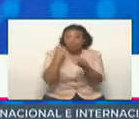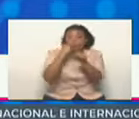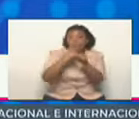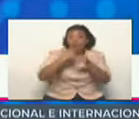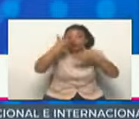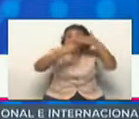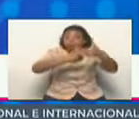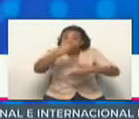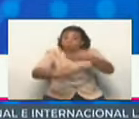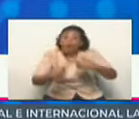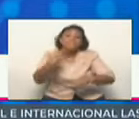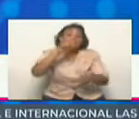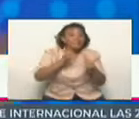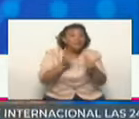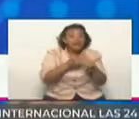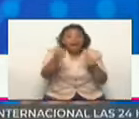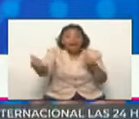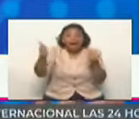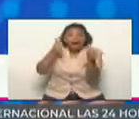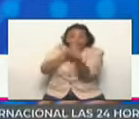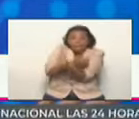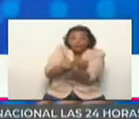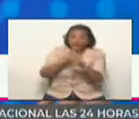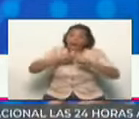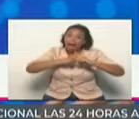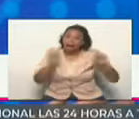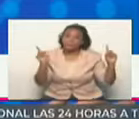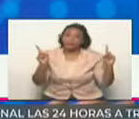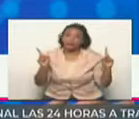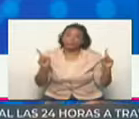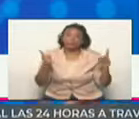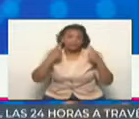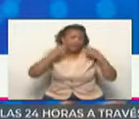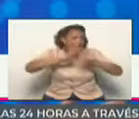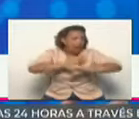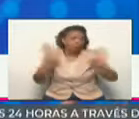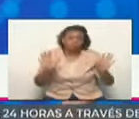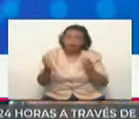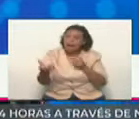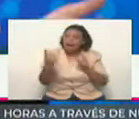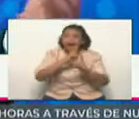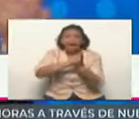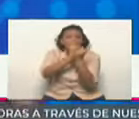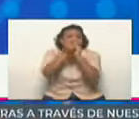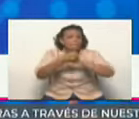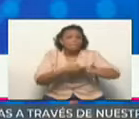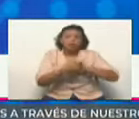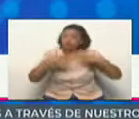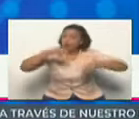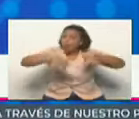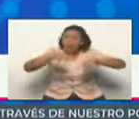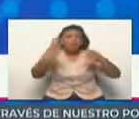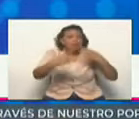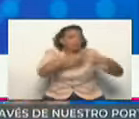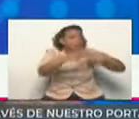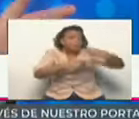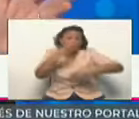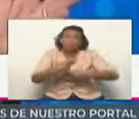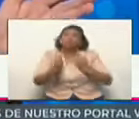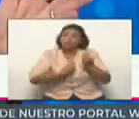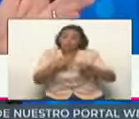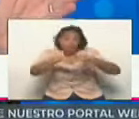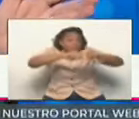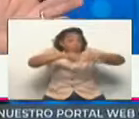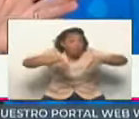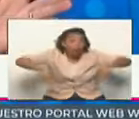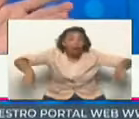plan. Primero, sustituir importaciones es clave, fundamental. Producirlo todo en Venezuela, y se puede. Tenemos un